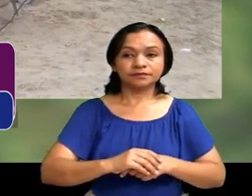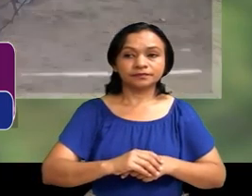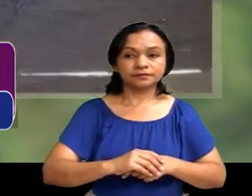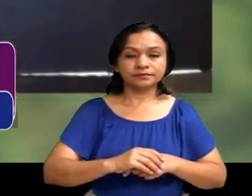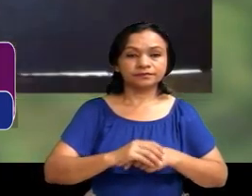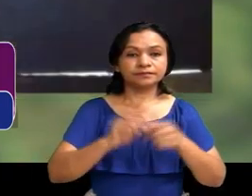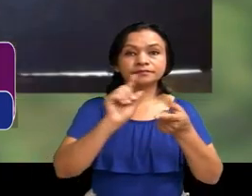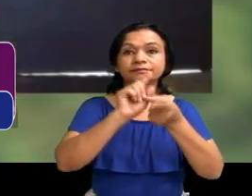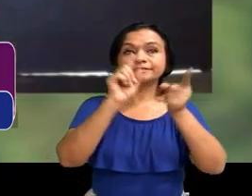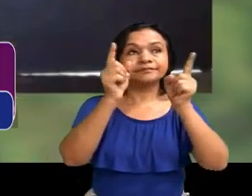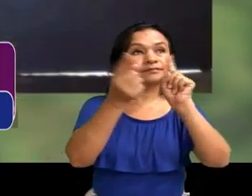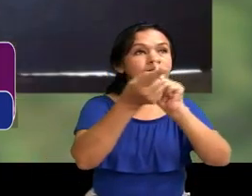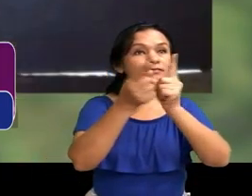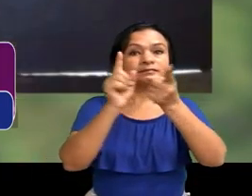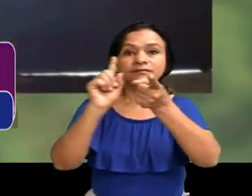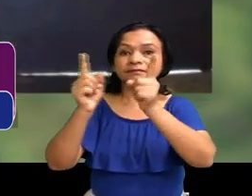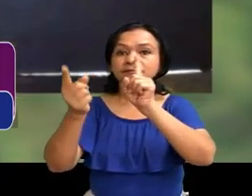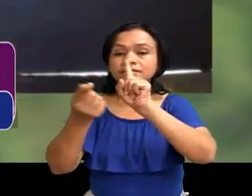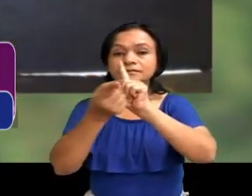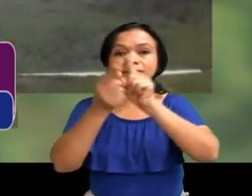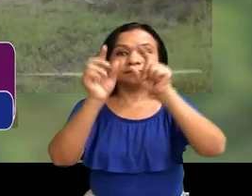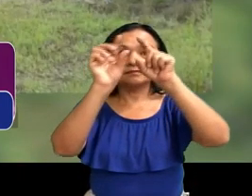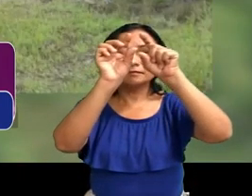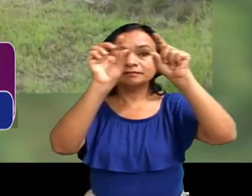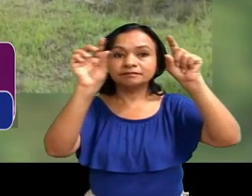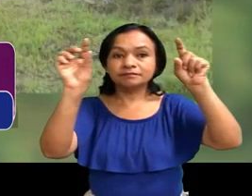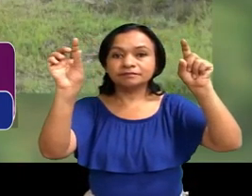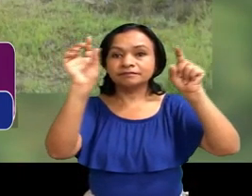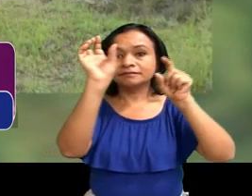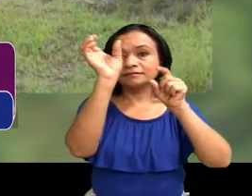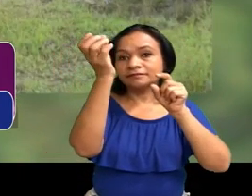sustituimos las lámparas,